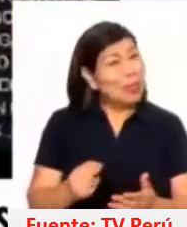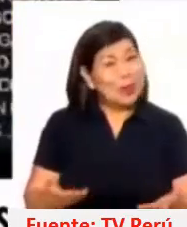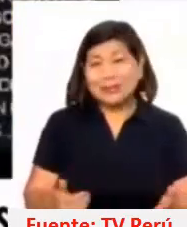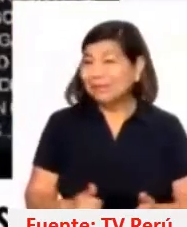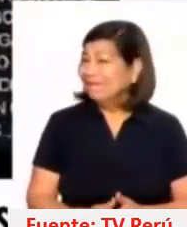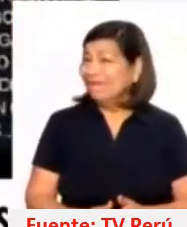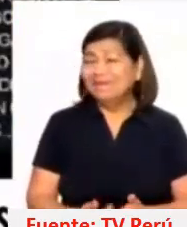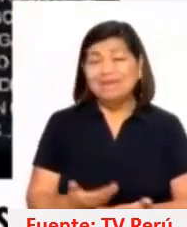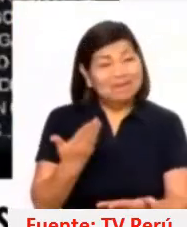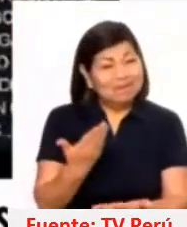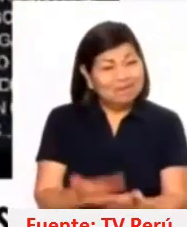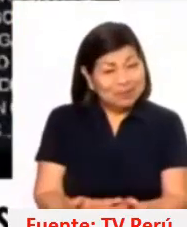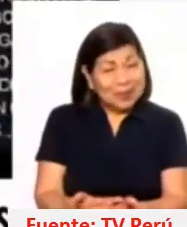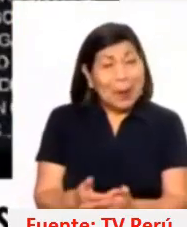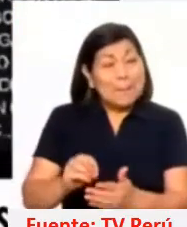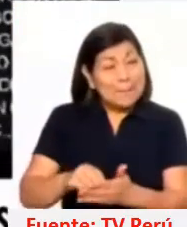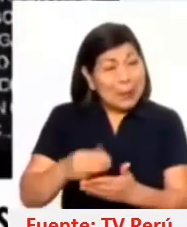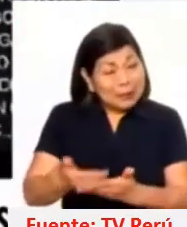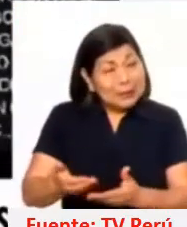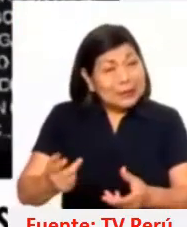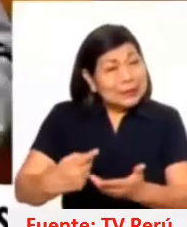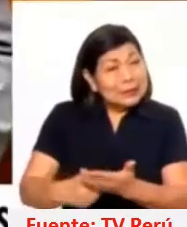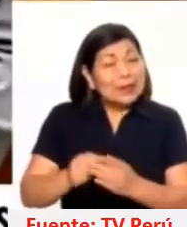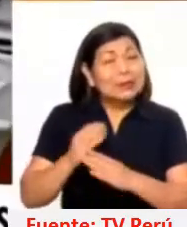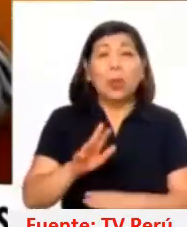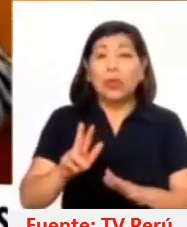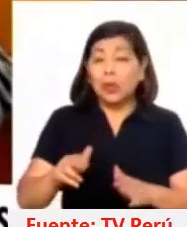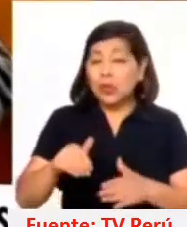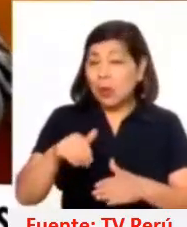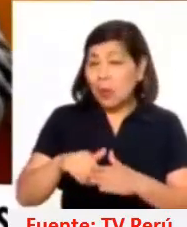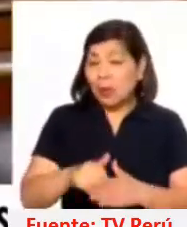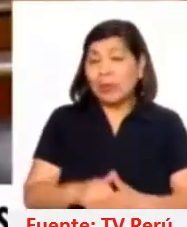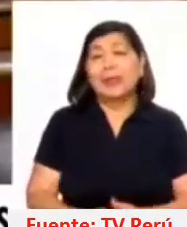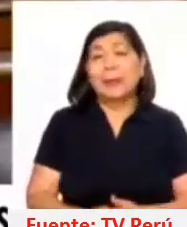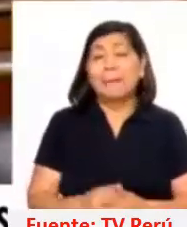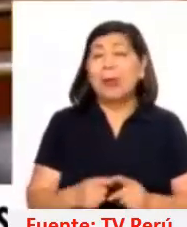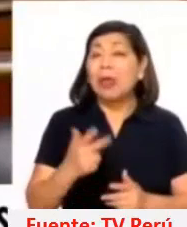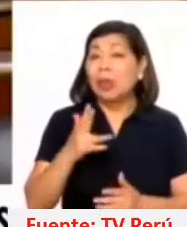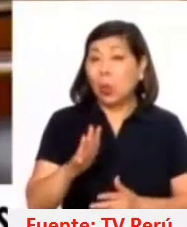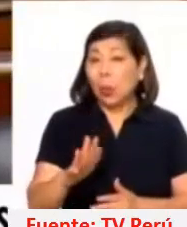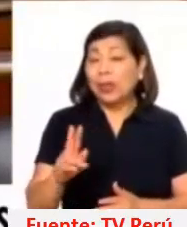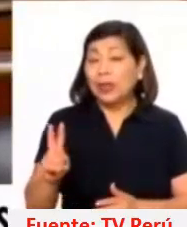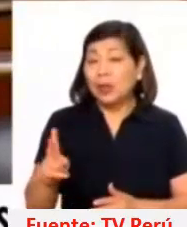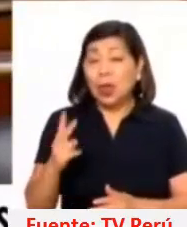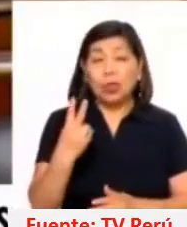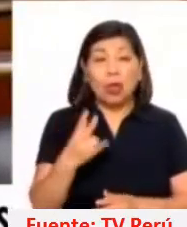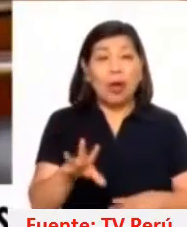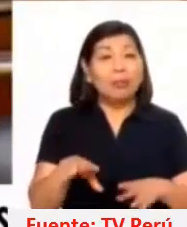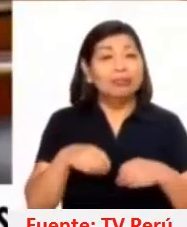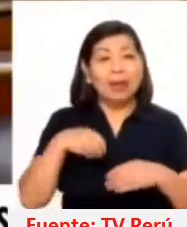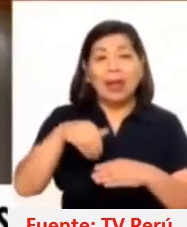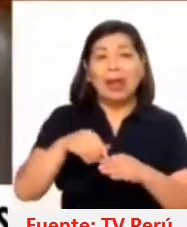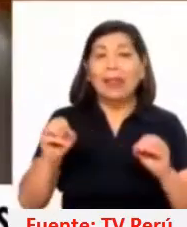por Perú Libre, el cual incluye un referéndum. Déjanos tus comentarios, no olvides de suscribirte a nuestro canal, dale mucho like